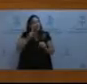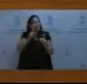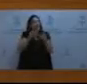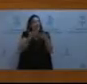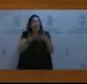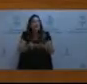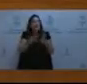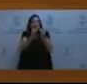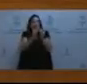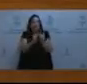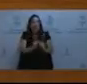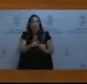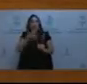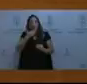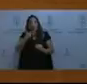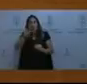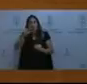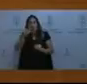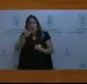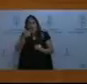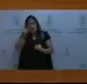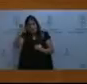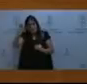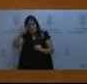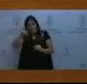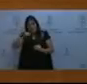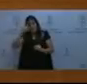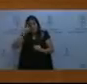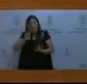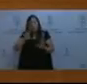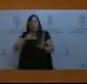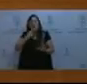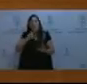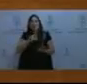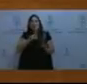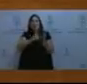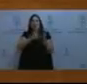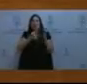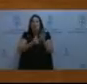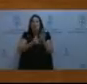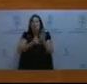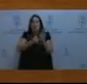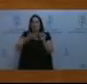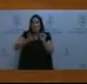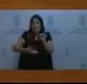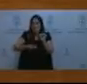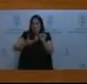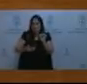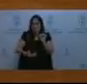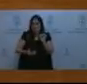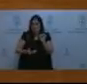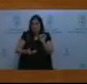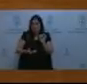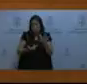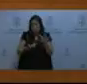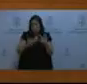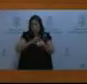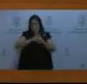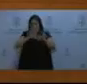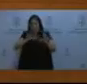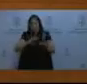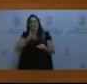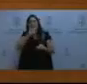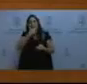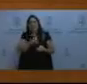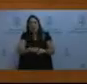conocía al Chao San Martín, pero que se podría de verdad aplicar directamente. Dice: la importancia de la planificación no escapa al entendimiento de nadie, y es fácil comprender